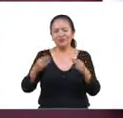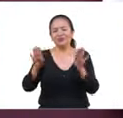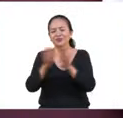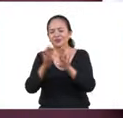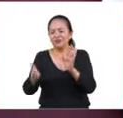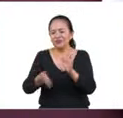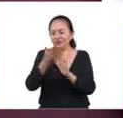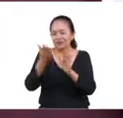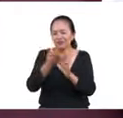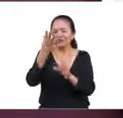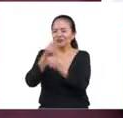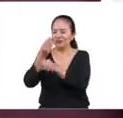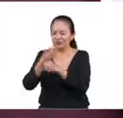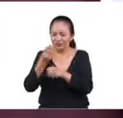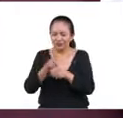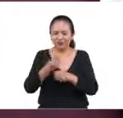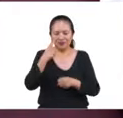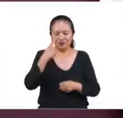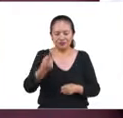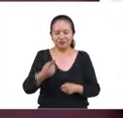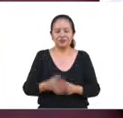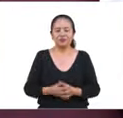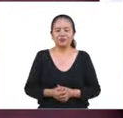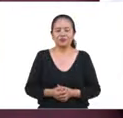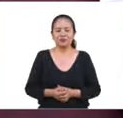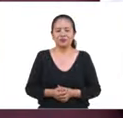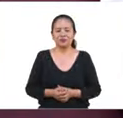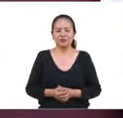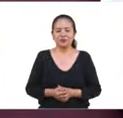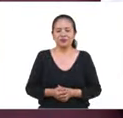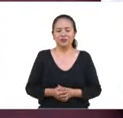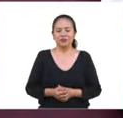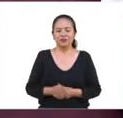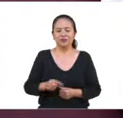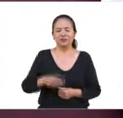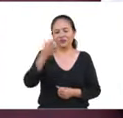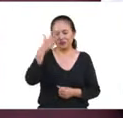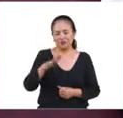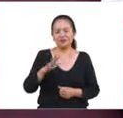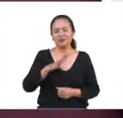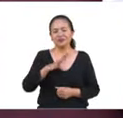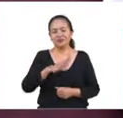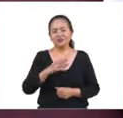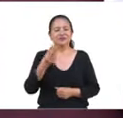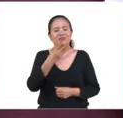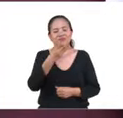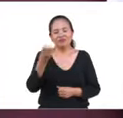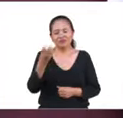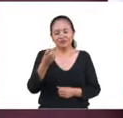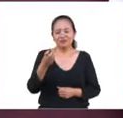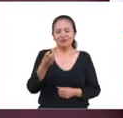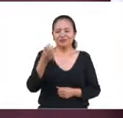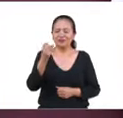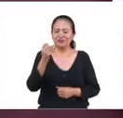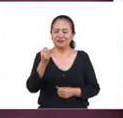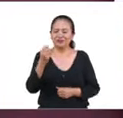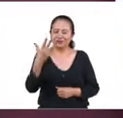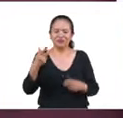para 2023. Adelante, por favor. Bueno, como ustedes saben, hay 336 mercados